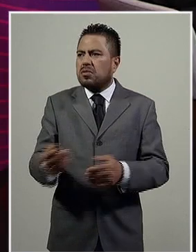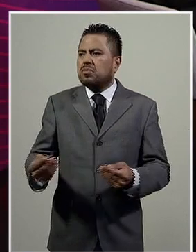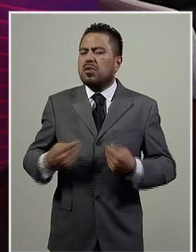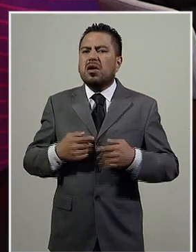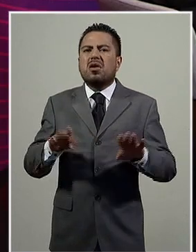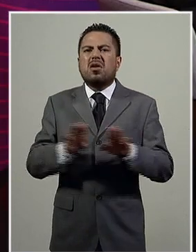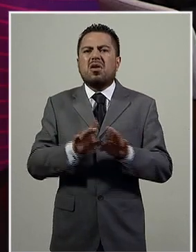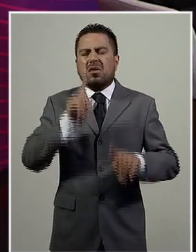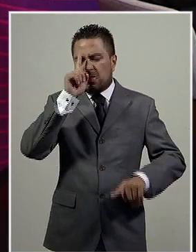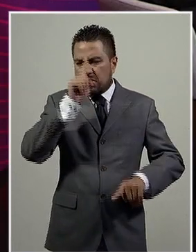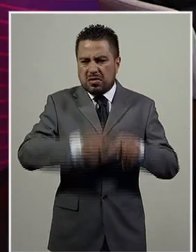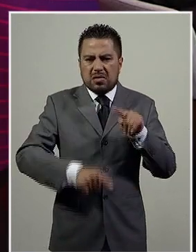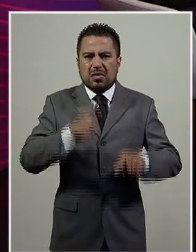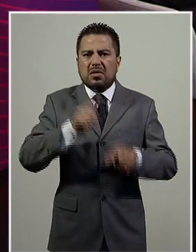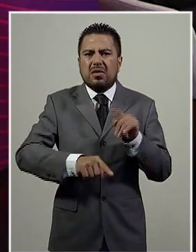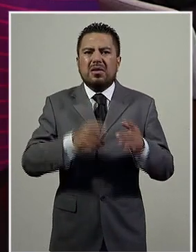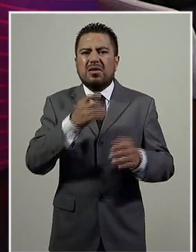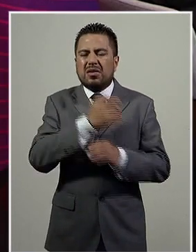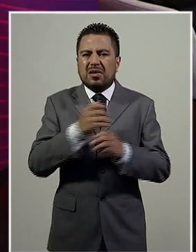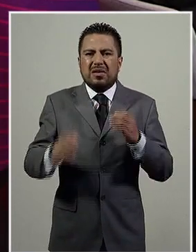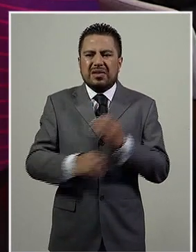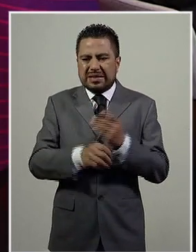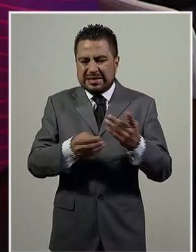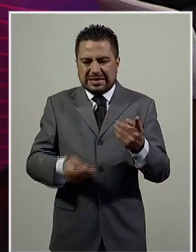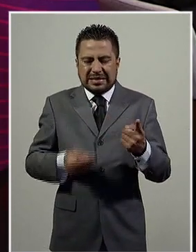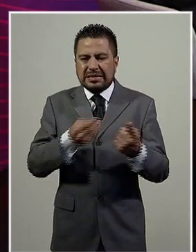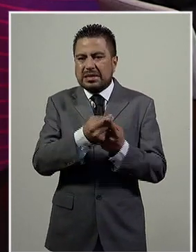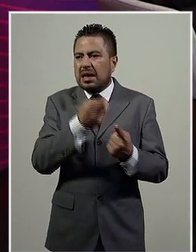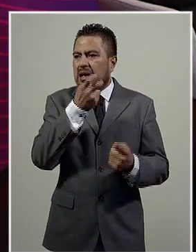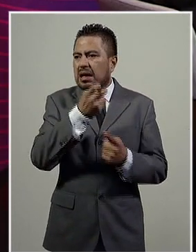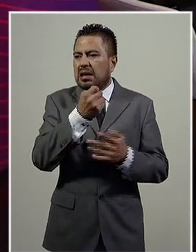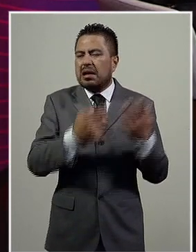nos deshacemos de estos prejuicios, estereotipos, estigmas?